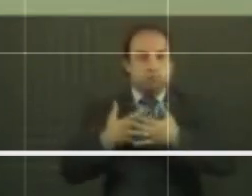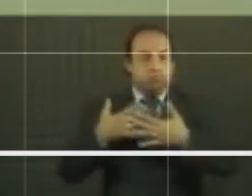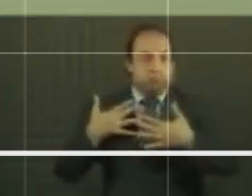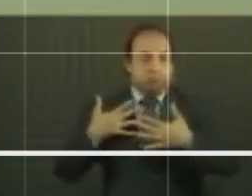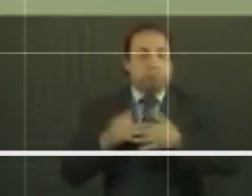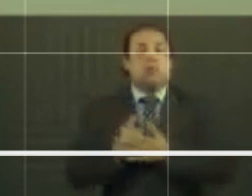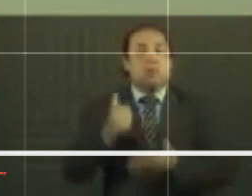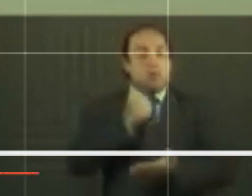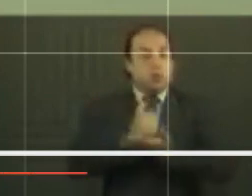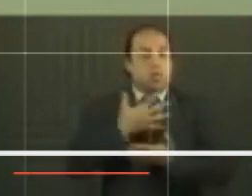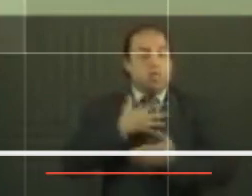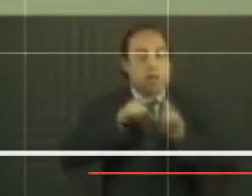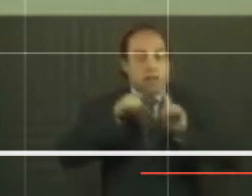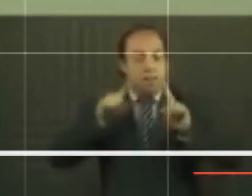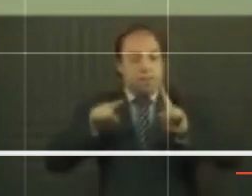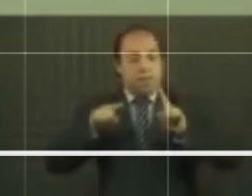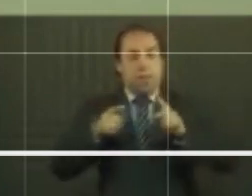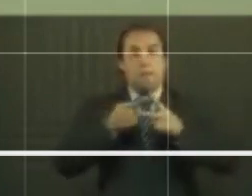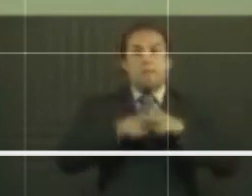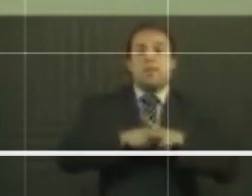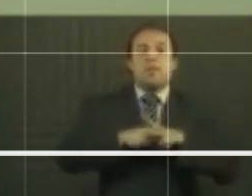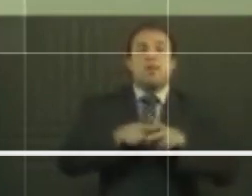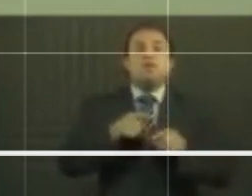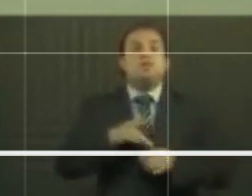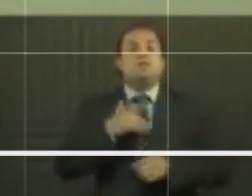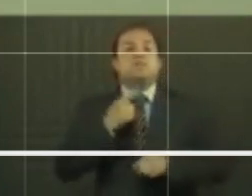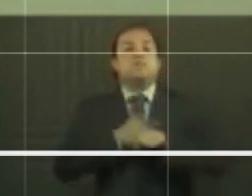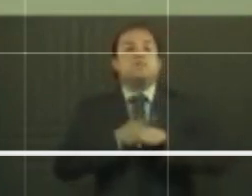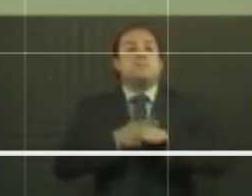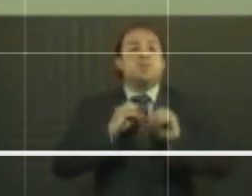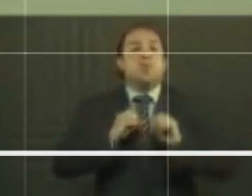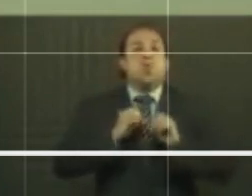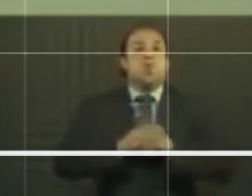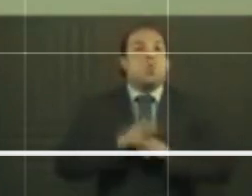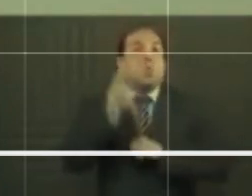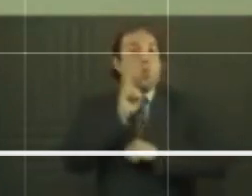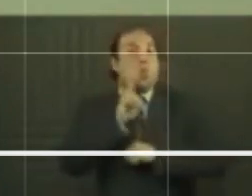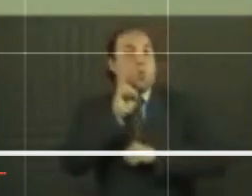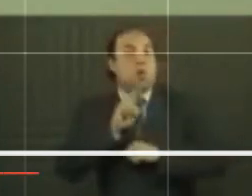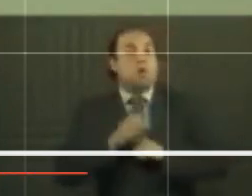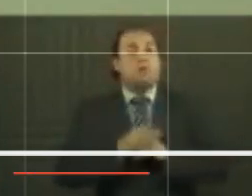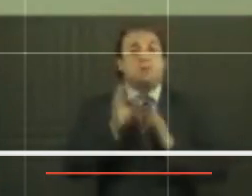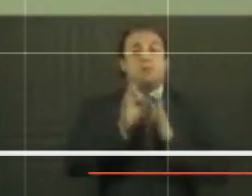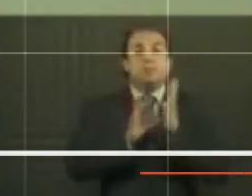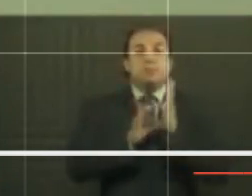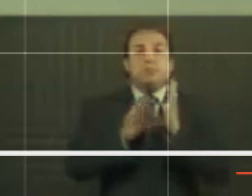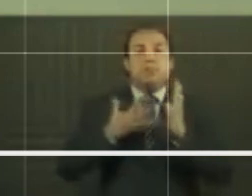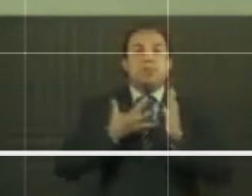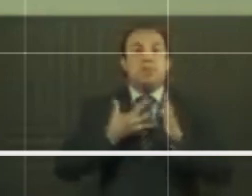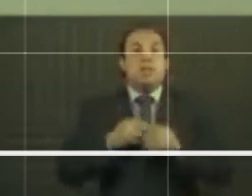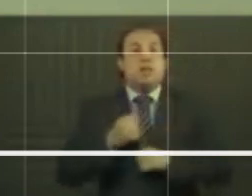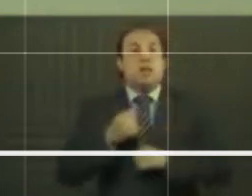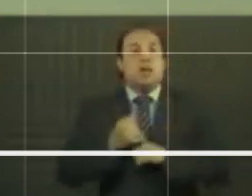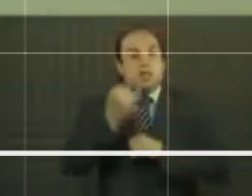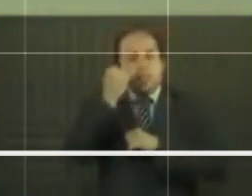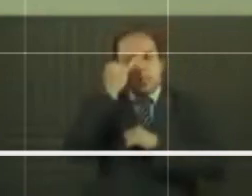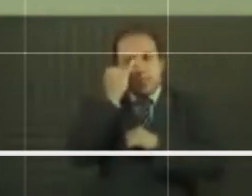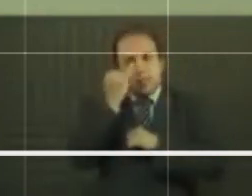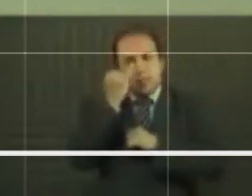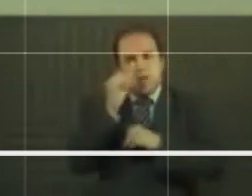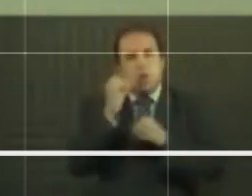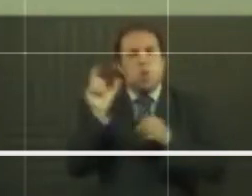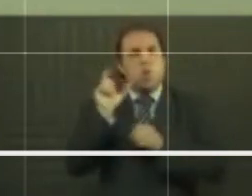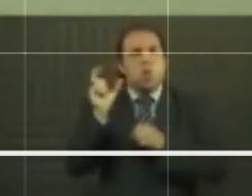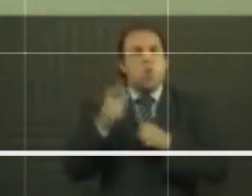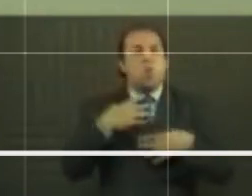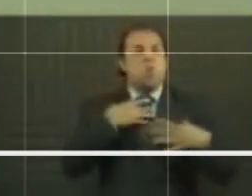ciudad, las gráficas que vemos son por fecha de inicio de síntomas y fecha de toma de muestra, es decir, sí nos permiten tener una mayor idea de cuándo fueron los puntos de